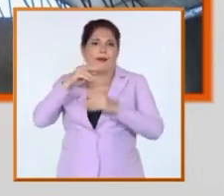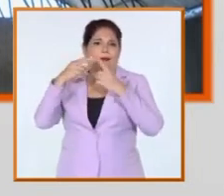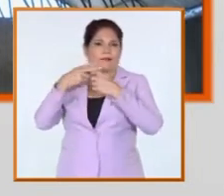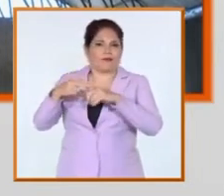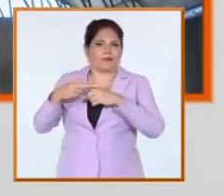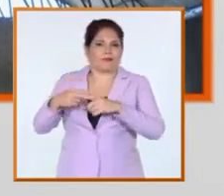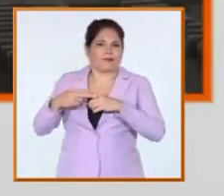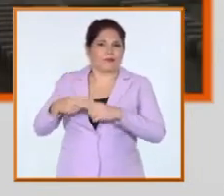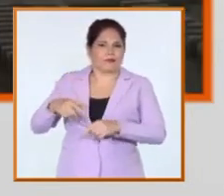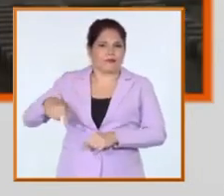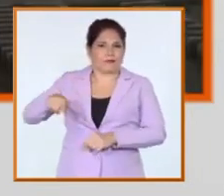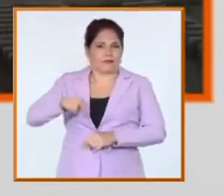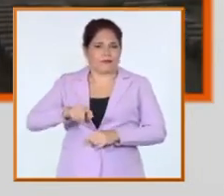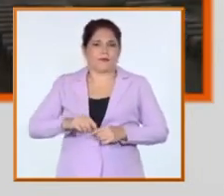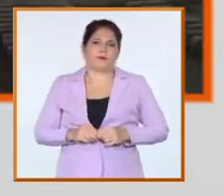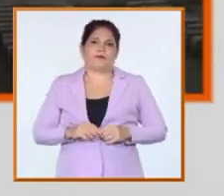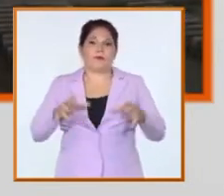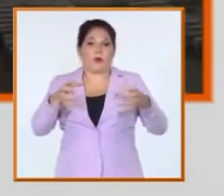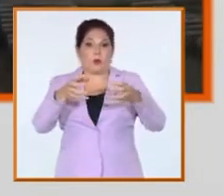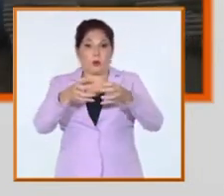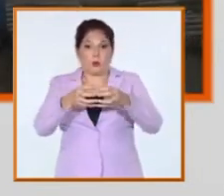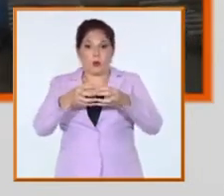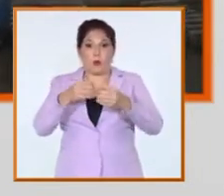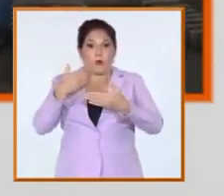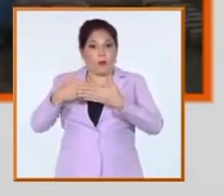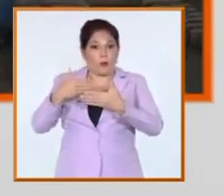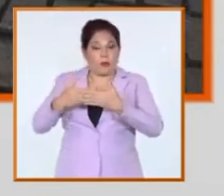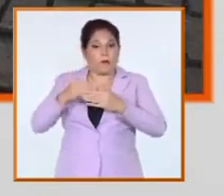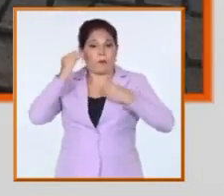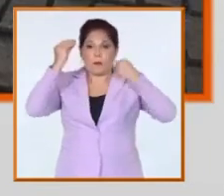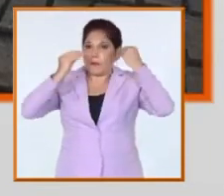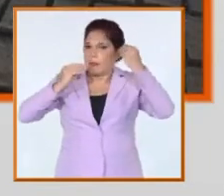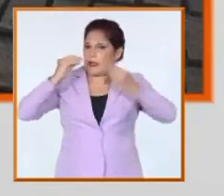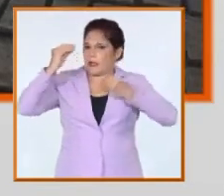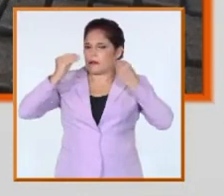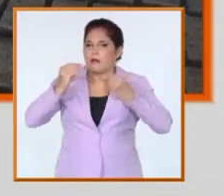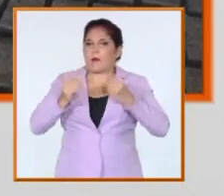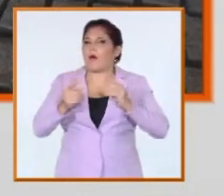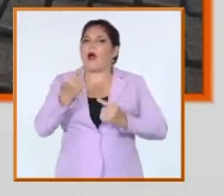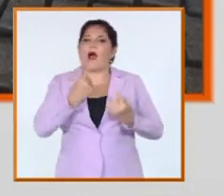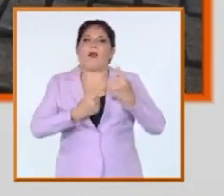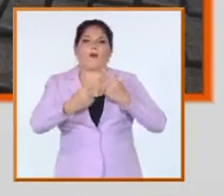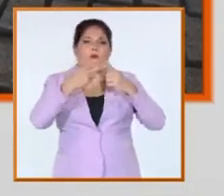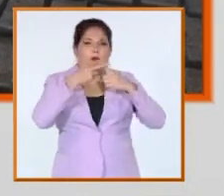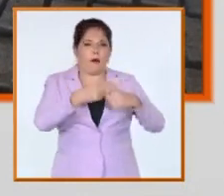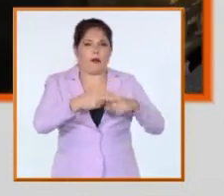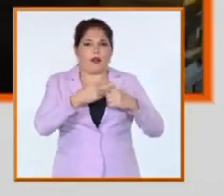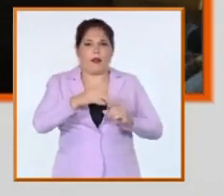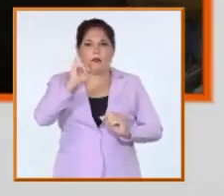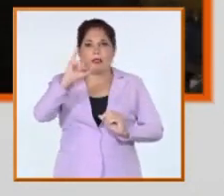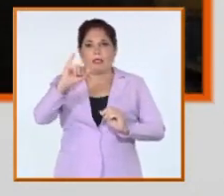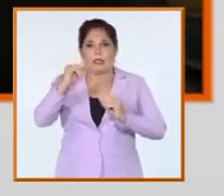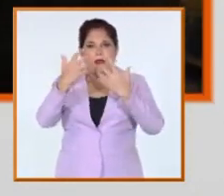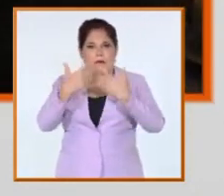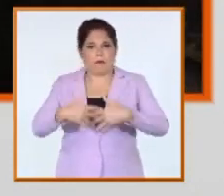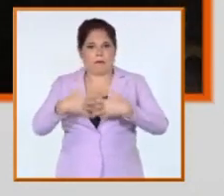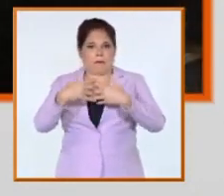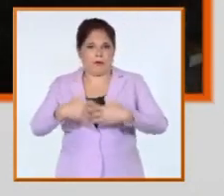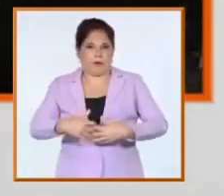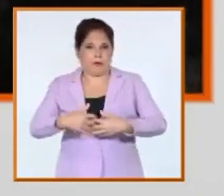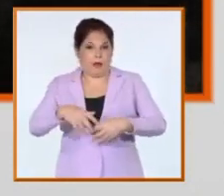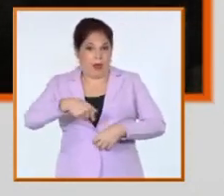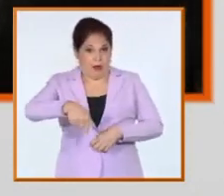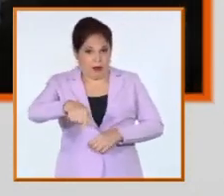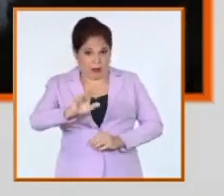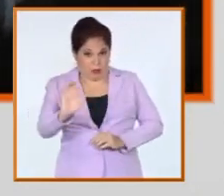Grupo Industrial se ha ido analizando y hemos recuperado Ya seis plantas que no van a producir